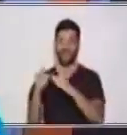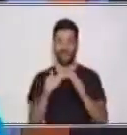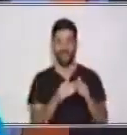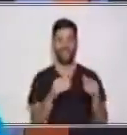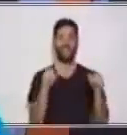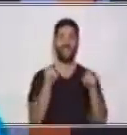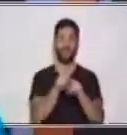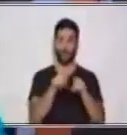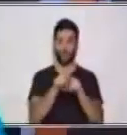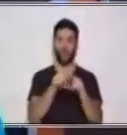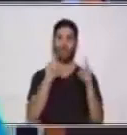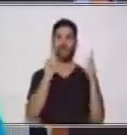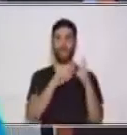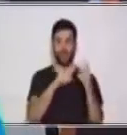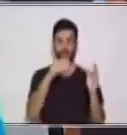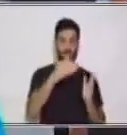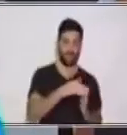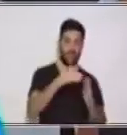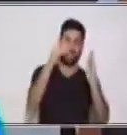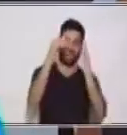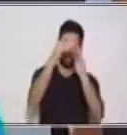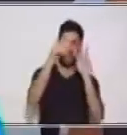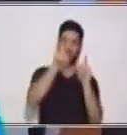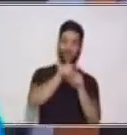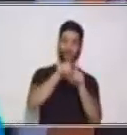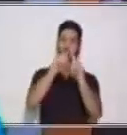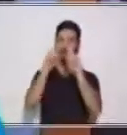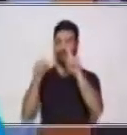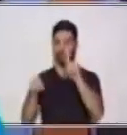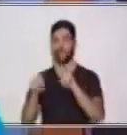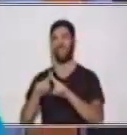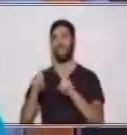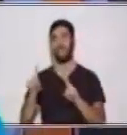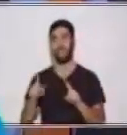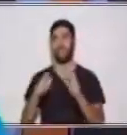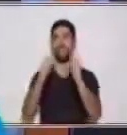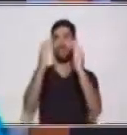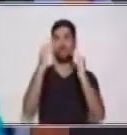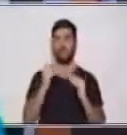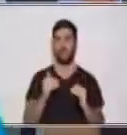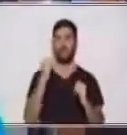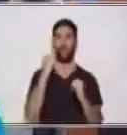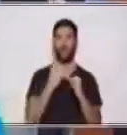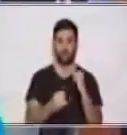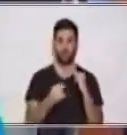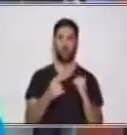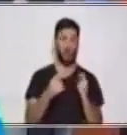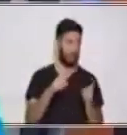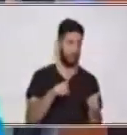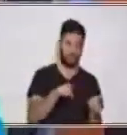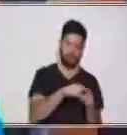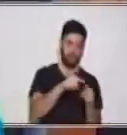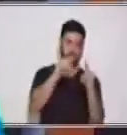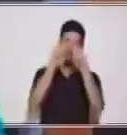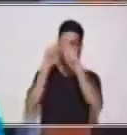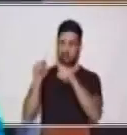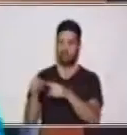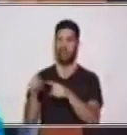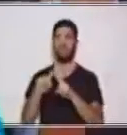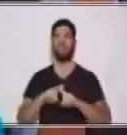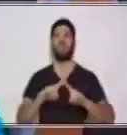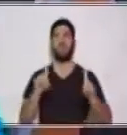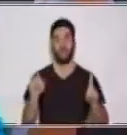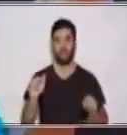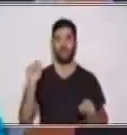el isósceles de dos lados iguales y un lado diferente, y el escaleno de tres lados desiguales. Esa